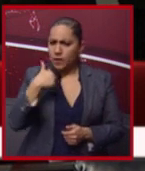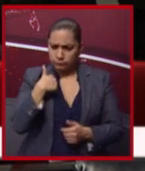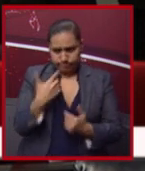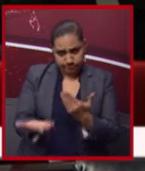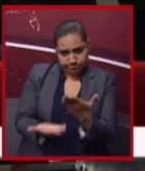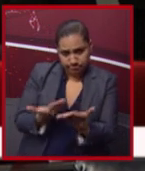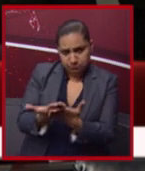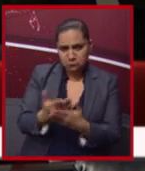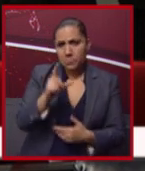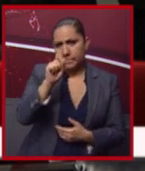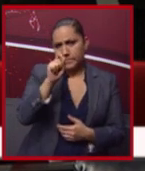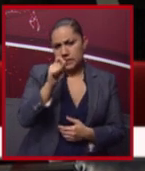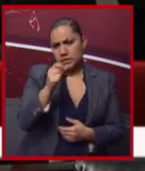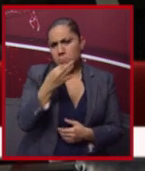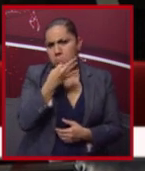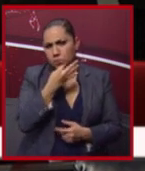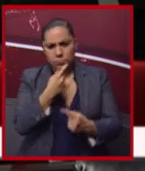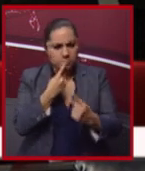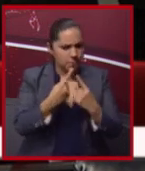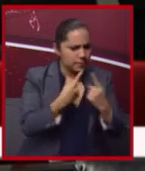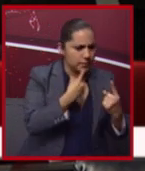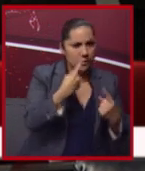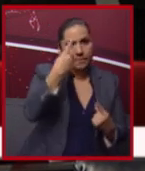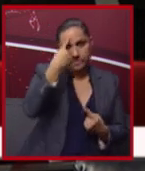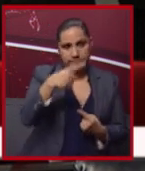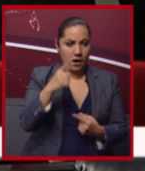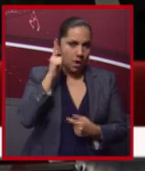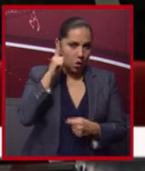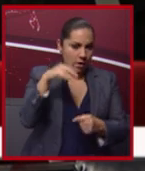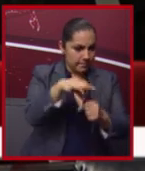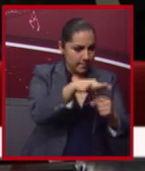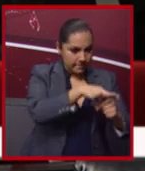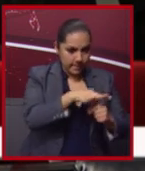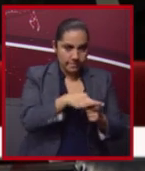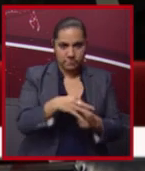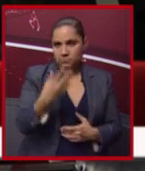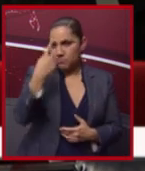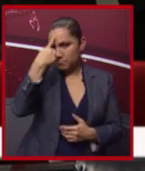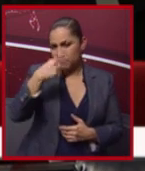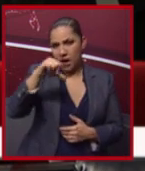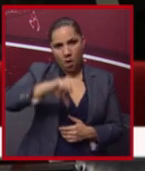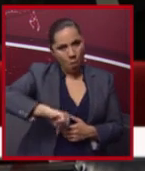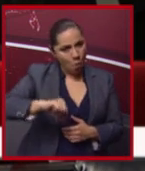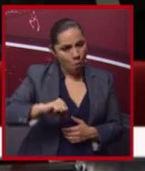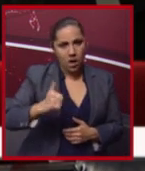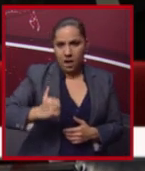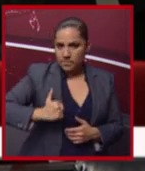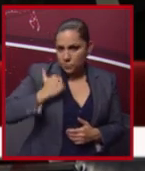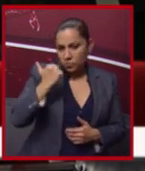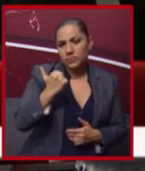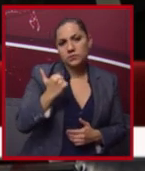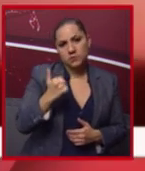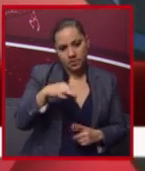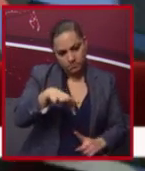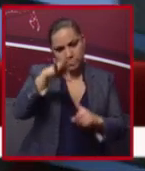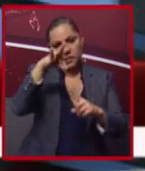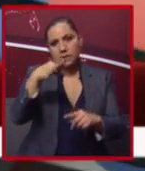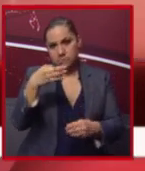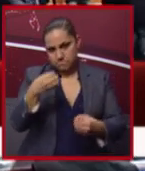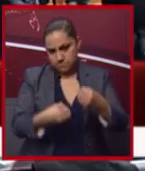minutos la mayoría que se requiere para que se pueda hoy mismo tener ministra o ministro de la